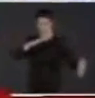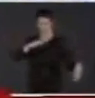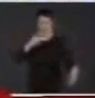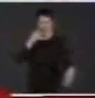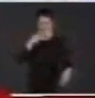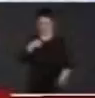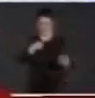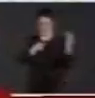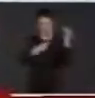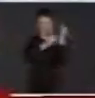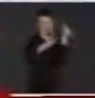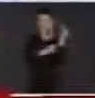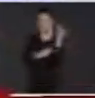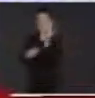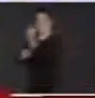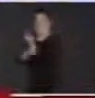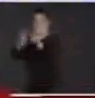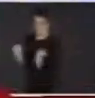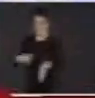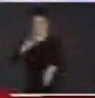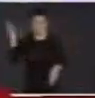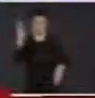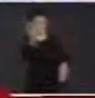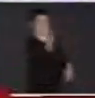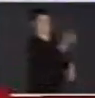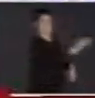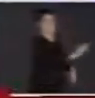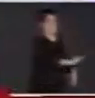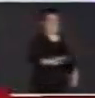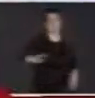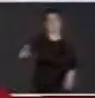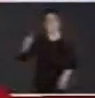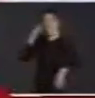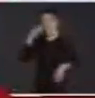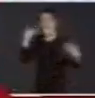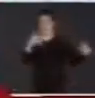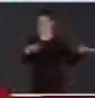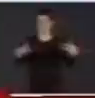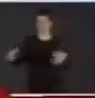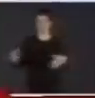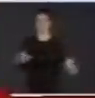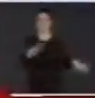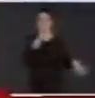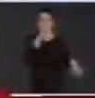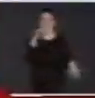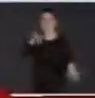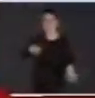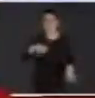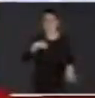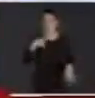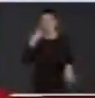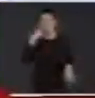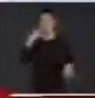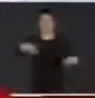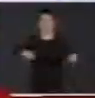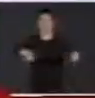utilizar. Y déjalo camado, alguien diría que va a multar. Al de Telepisa al